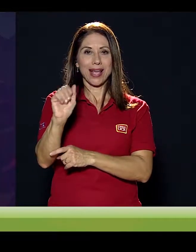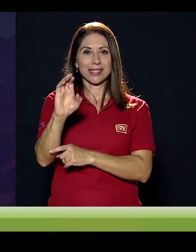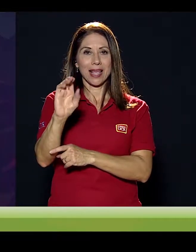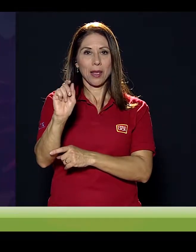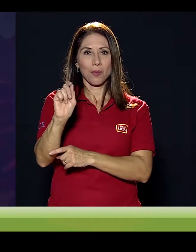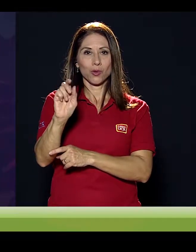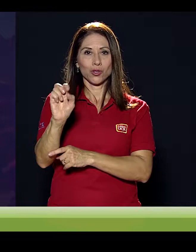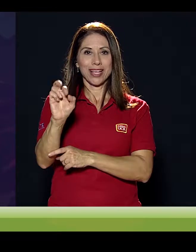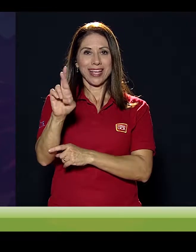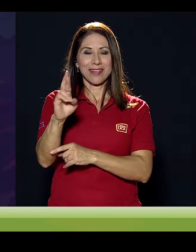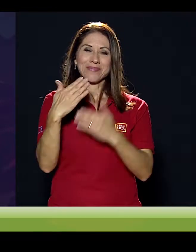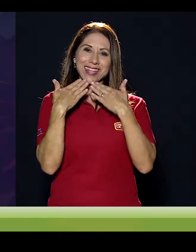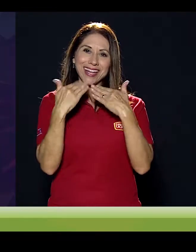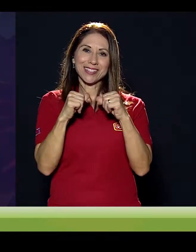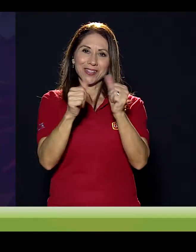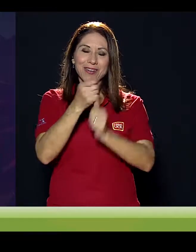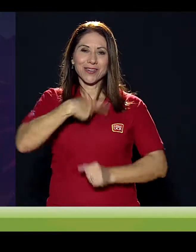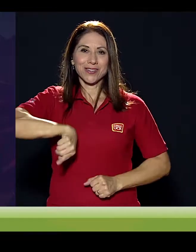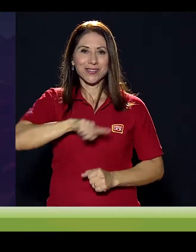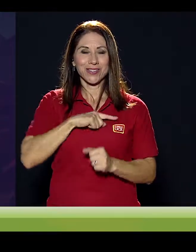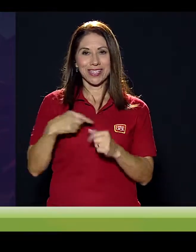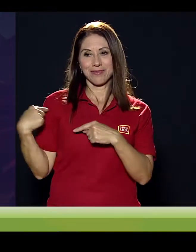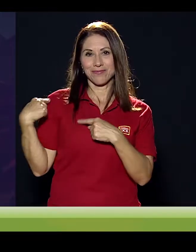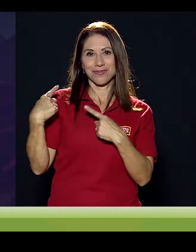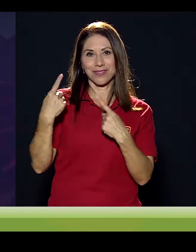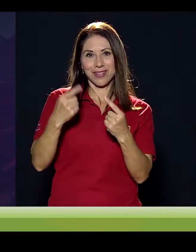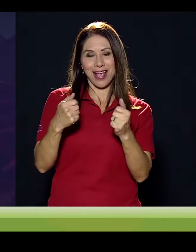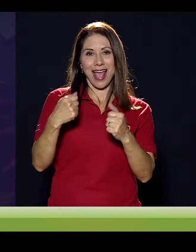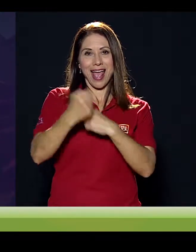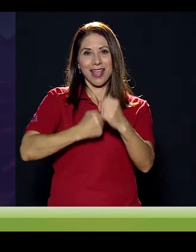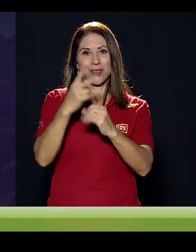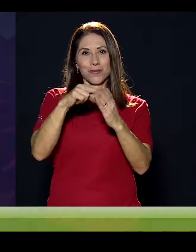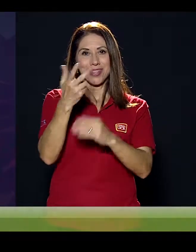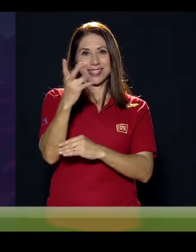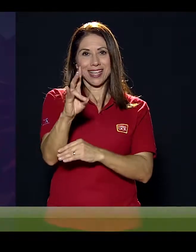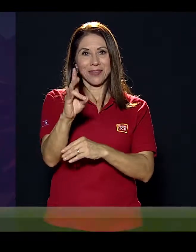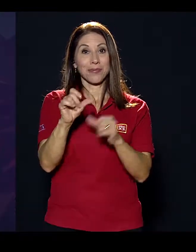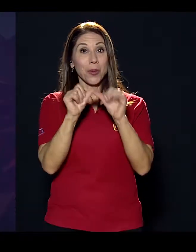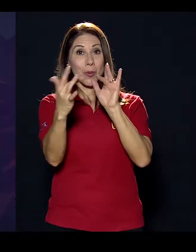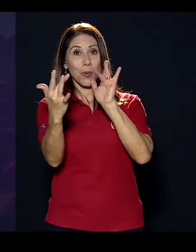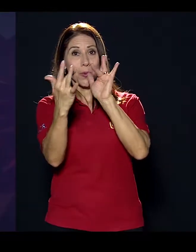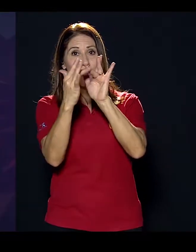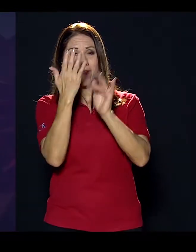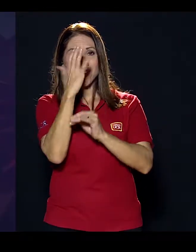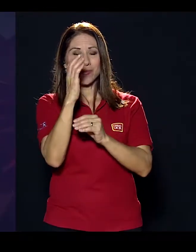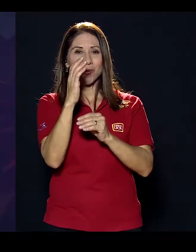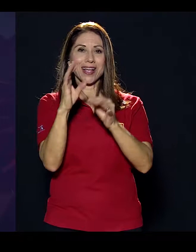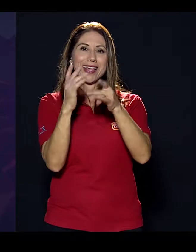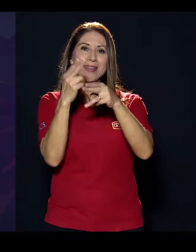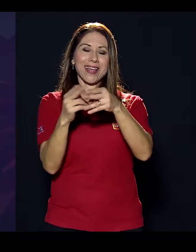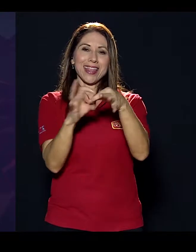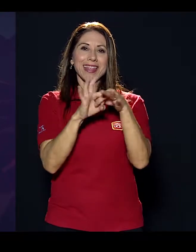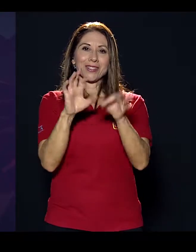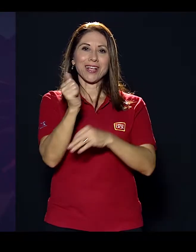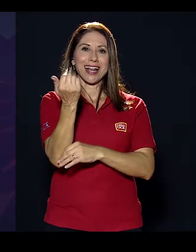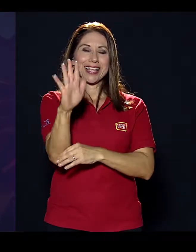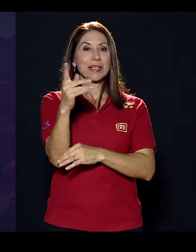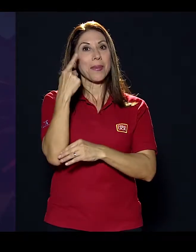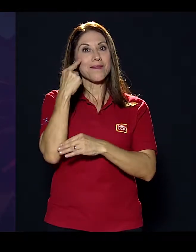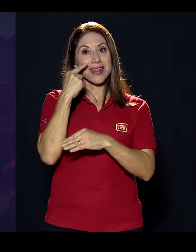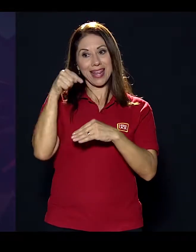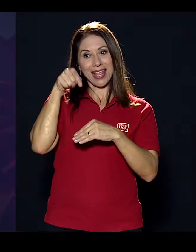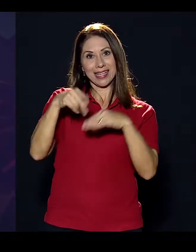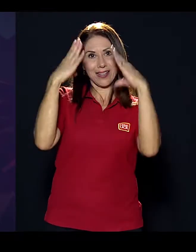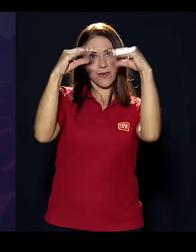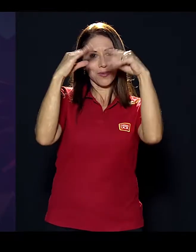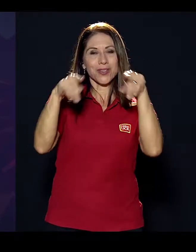progreso.eoee@ucr.ac.cr. Gracias por quedarse con nosotras y acompañarnos durante este 2017. Sigan nuestro Facebook Nexos Canal 15 para repasar los